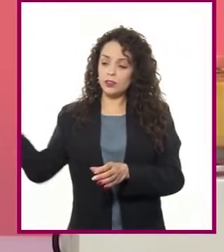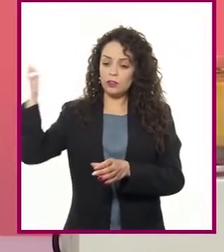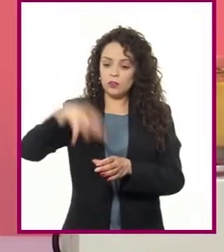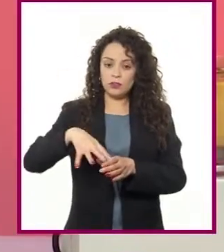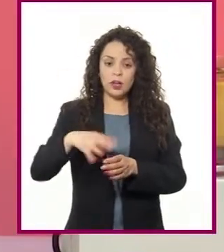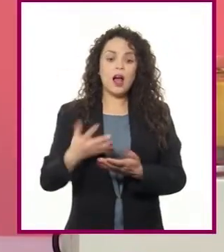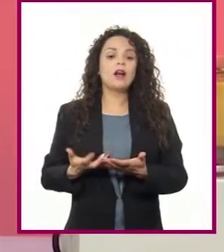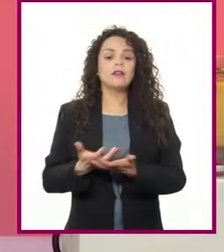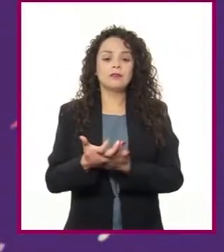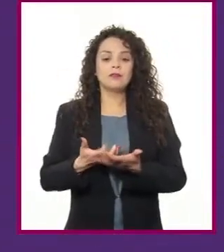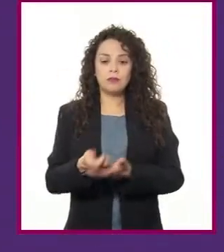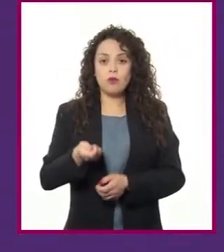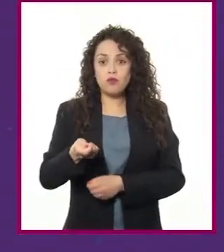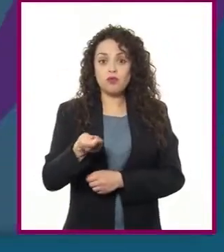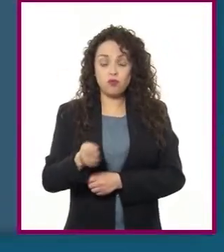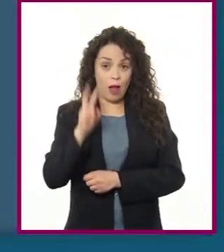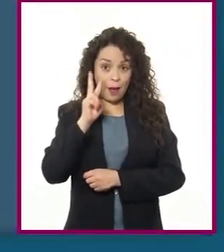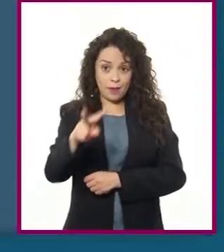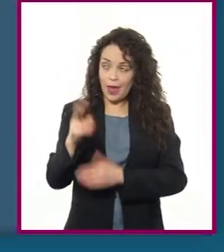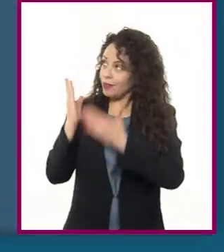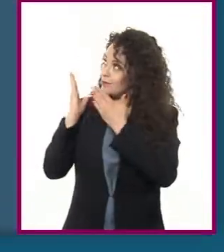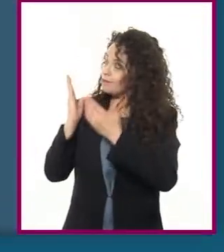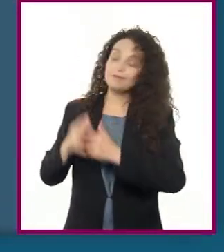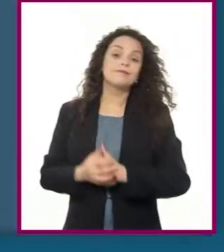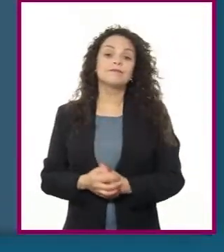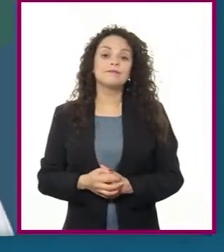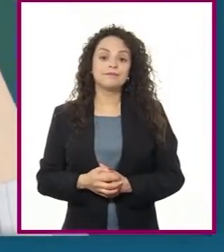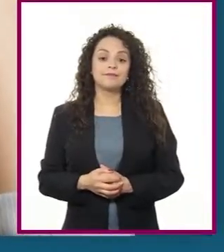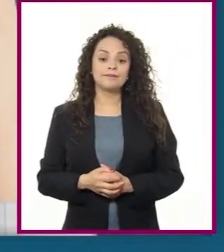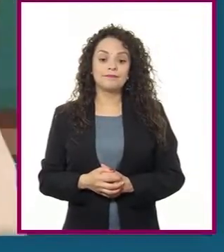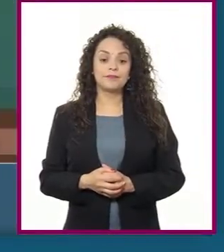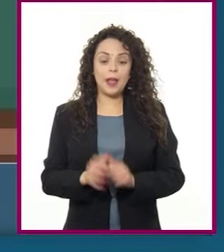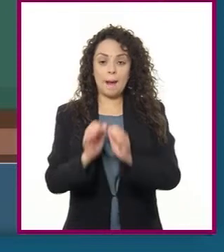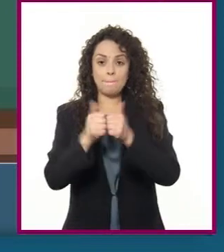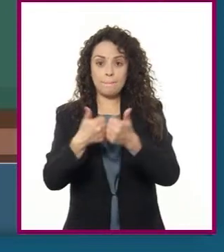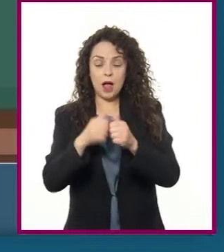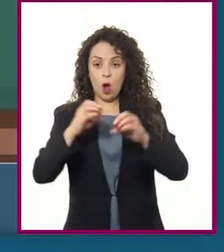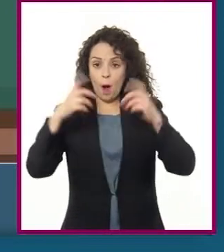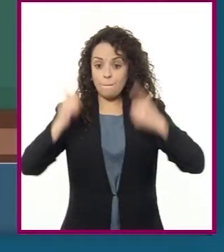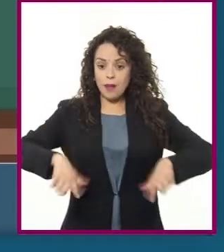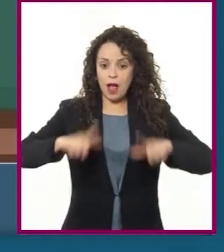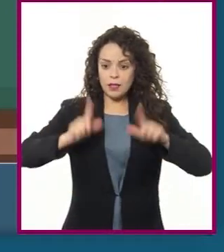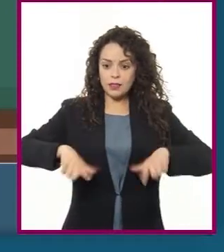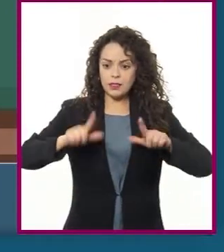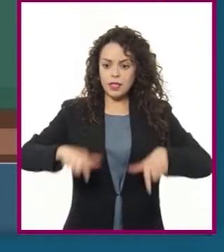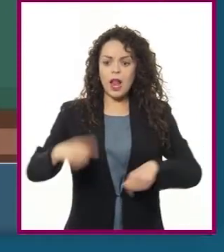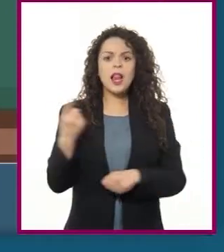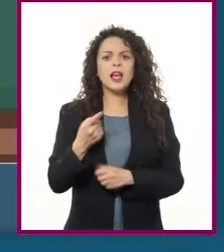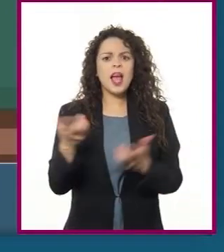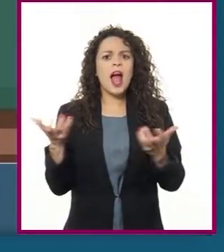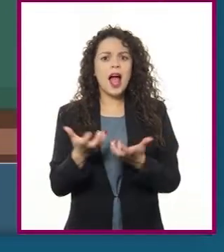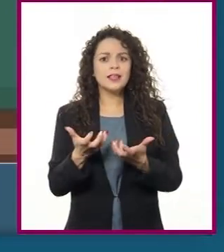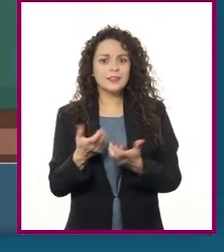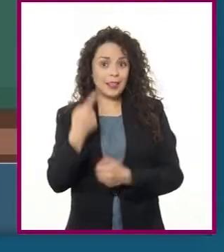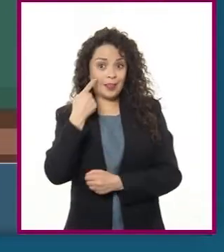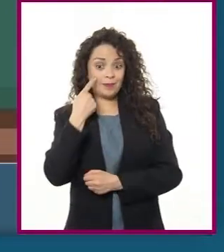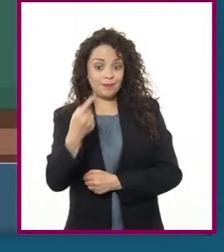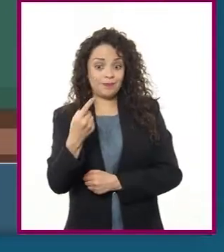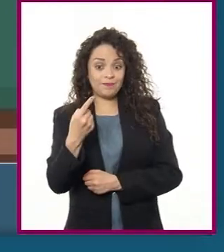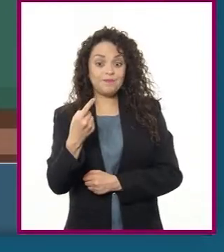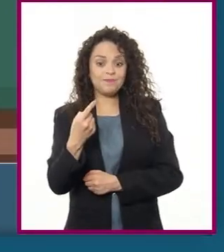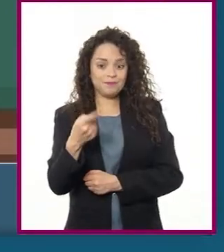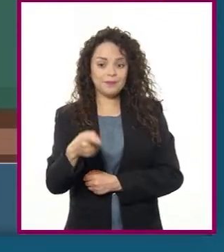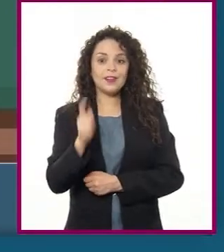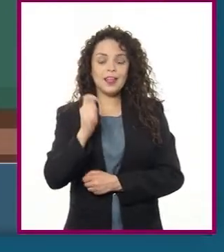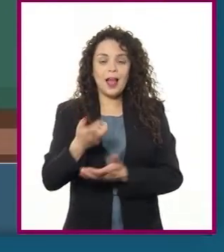sacudimos. Observemos. Cuando se prepara un pan o pastel, se realiza un proceso similar al que se le llama cernir la